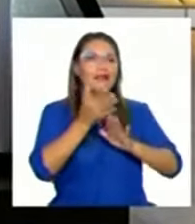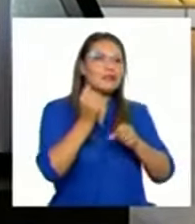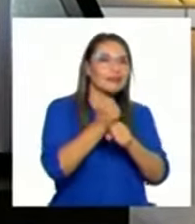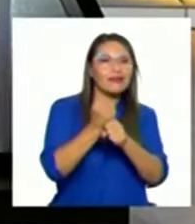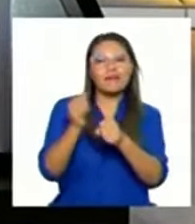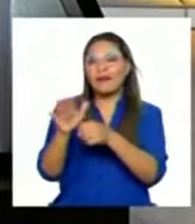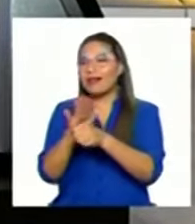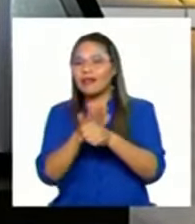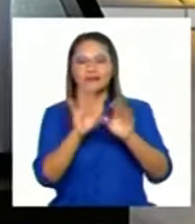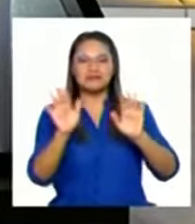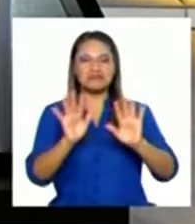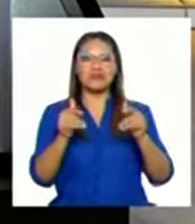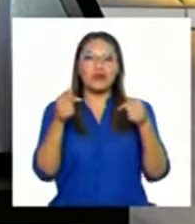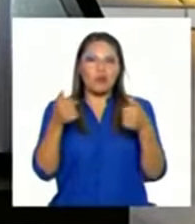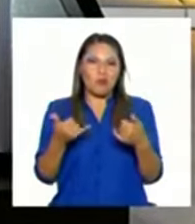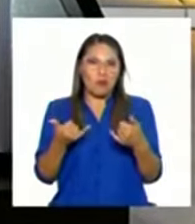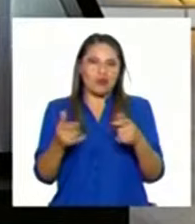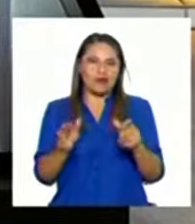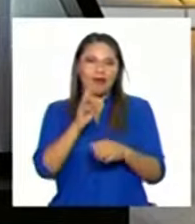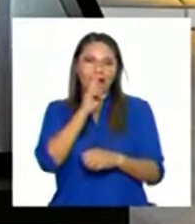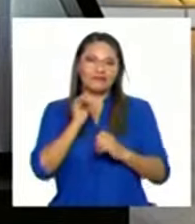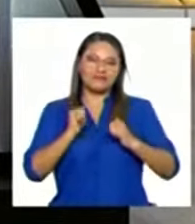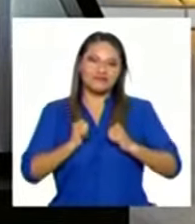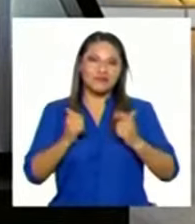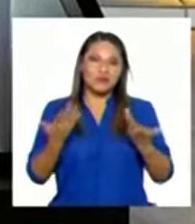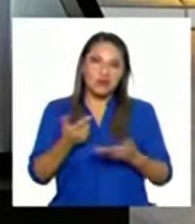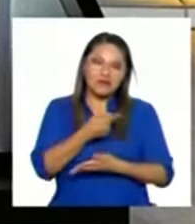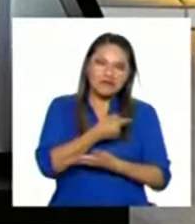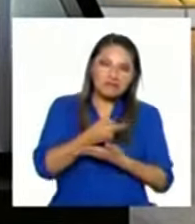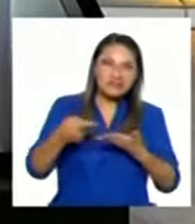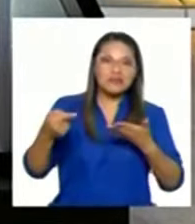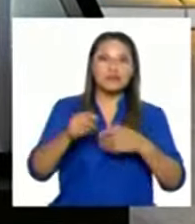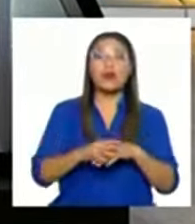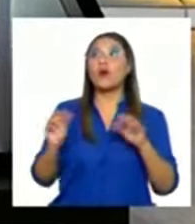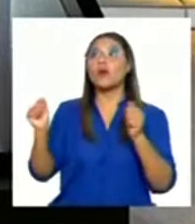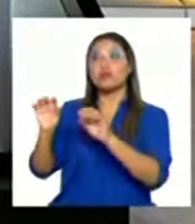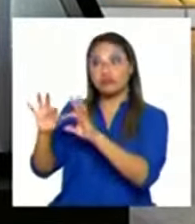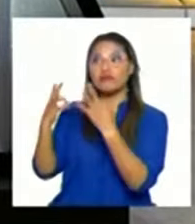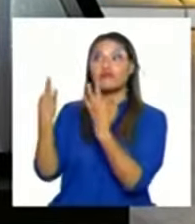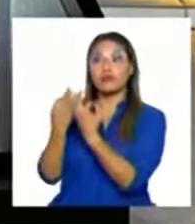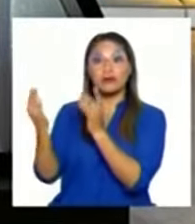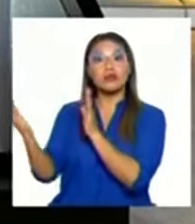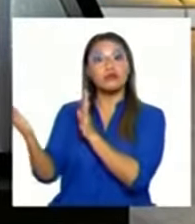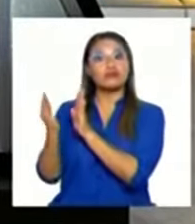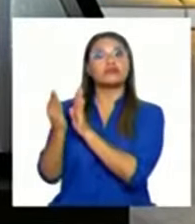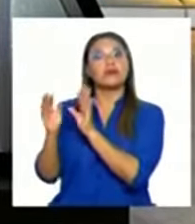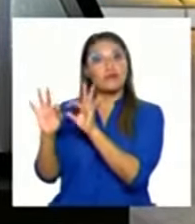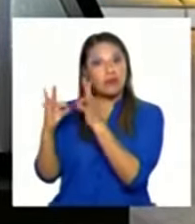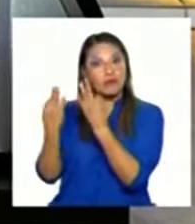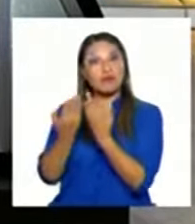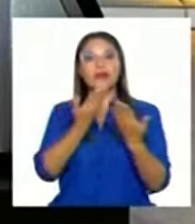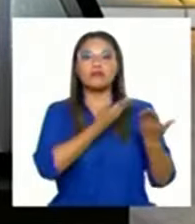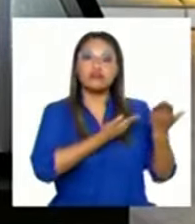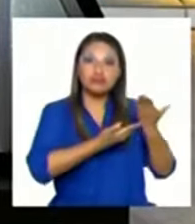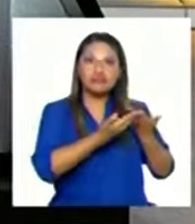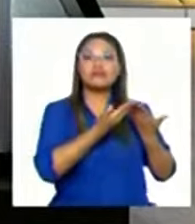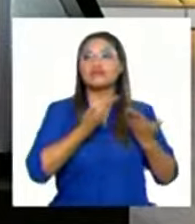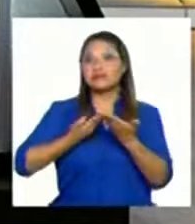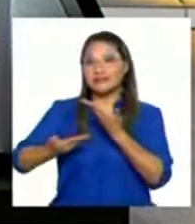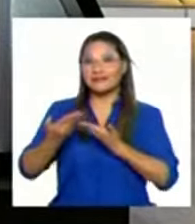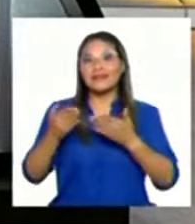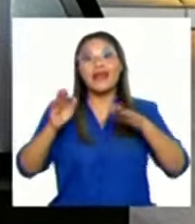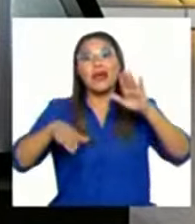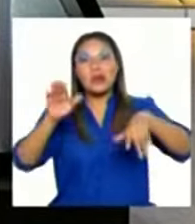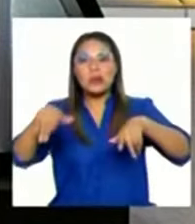de los días habituales para poder tener este feriado. O del encuentro familiar, ¿no? Así es, también, ¿no? Se aprovecha estos días, algunos que